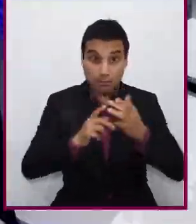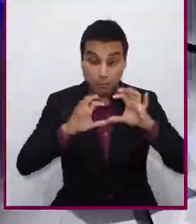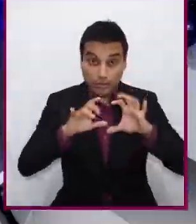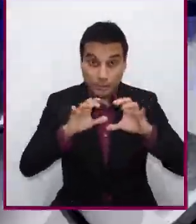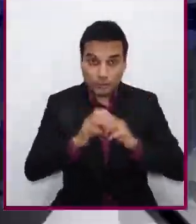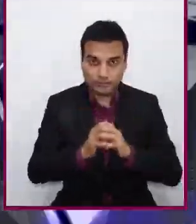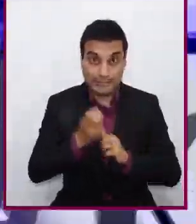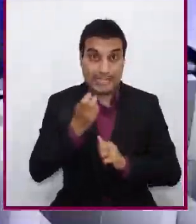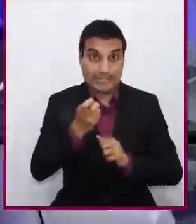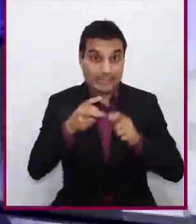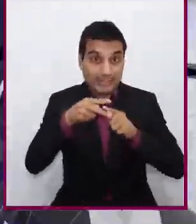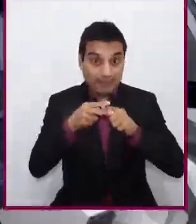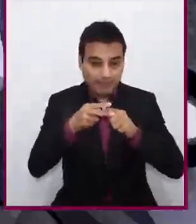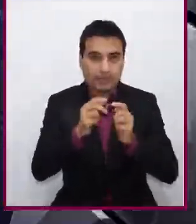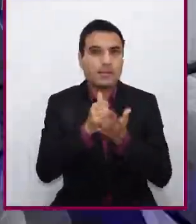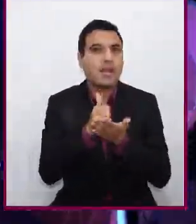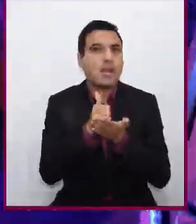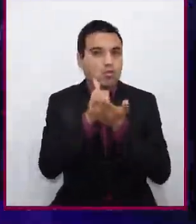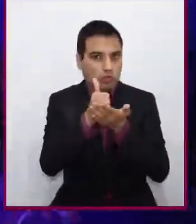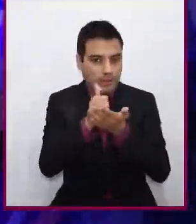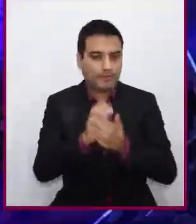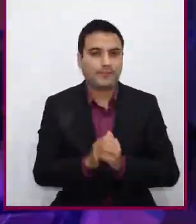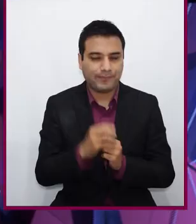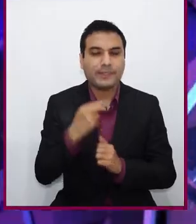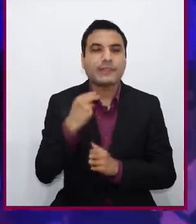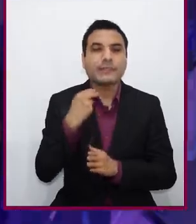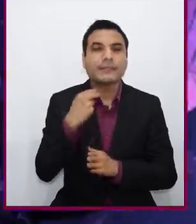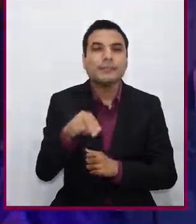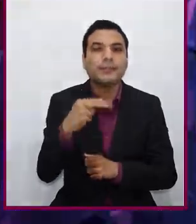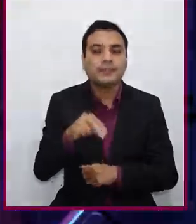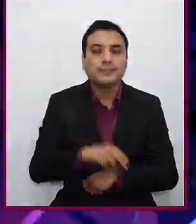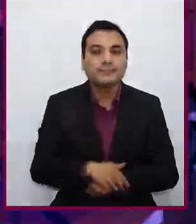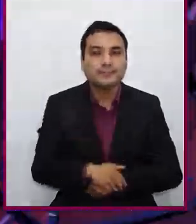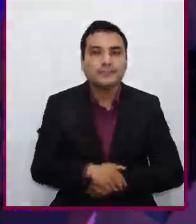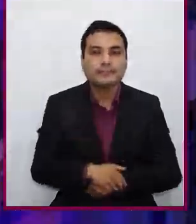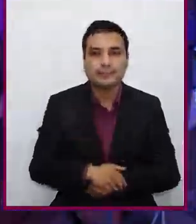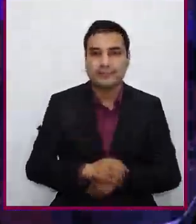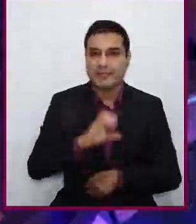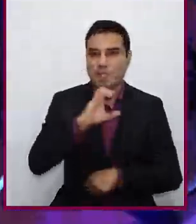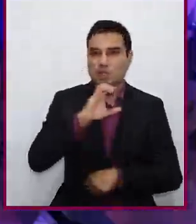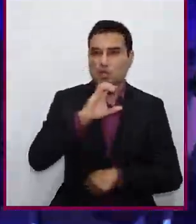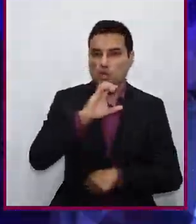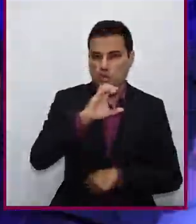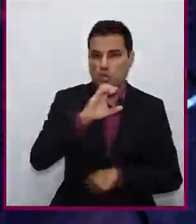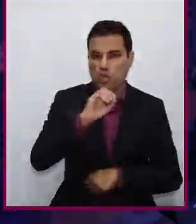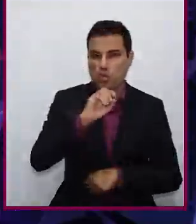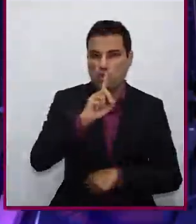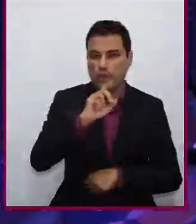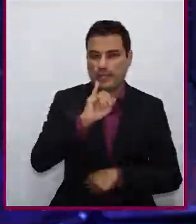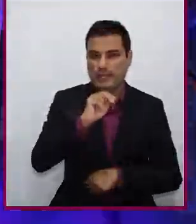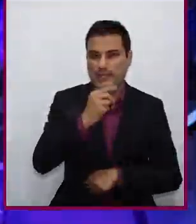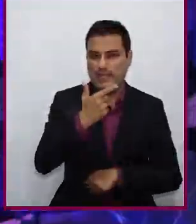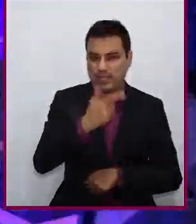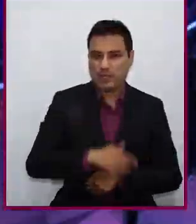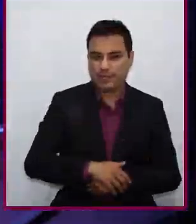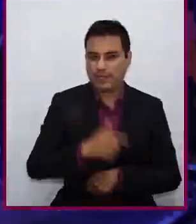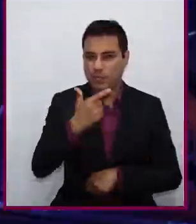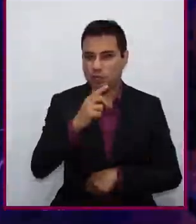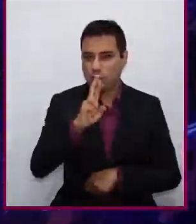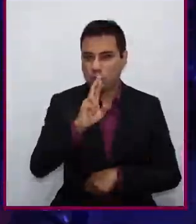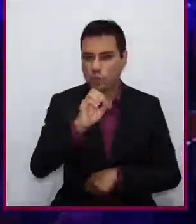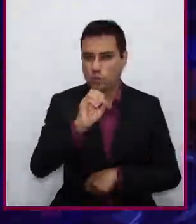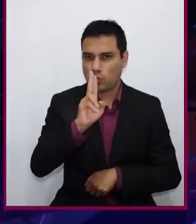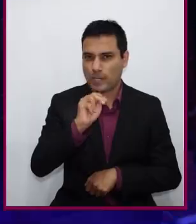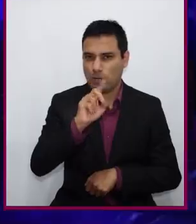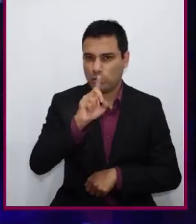quieren practicar programación esta herramienta les puede hacer el paro se llama y es